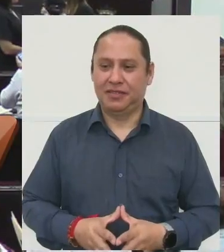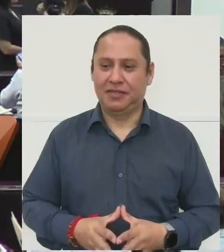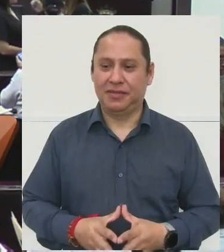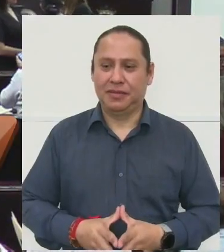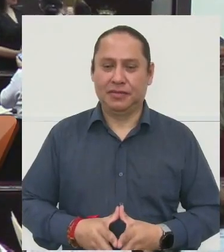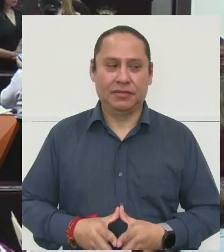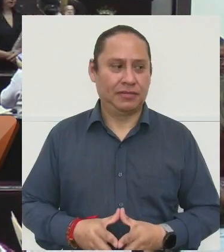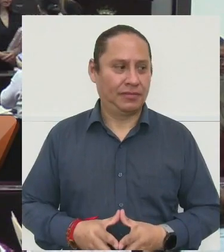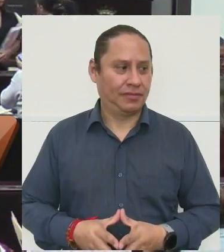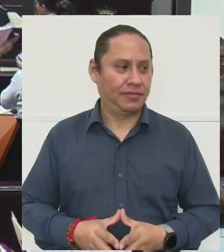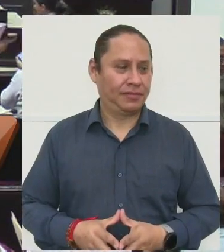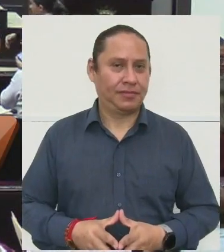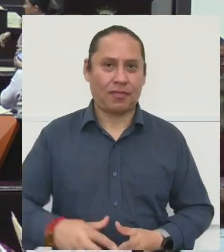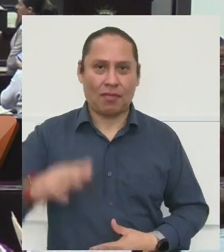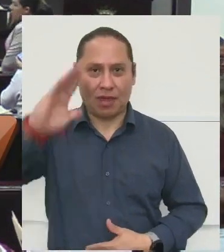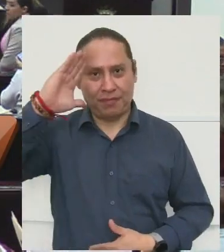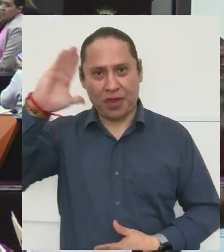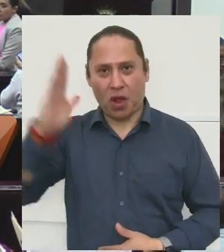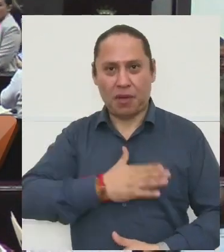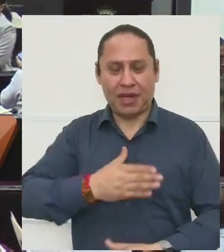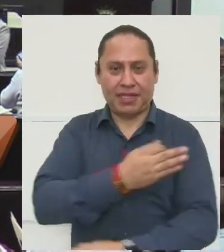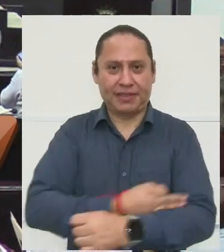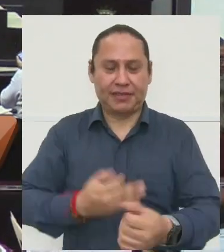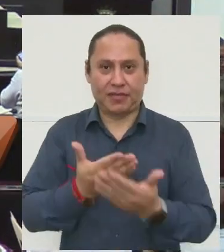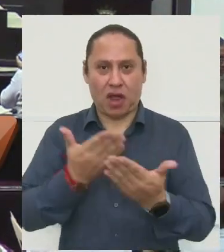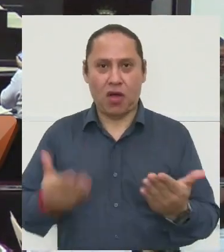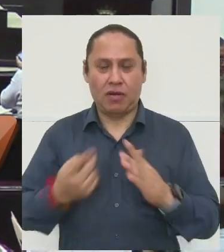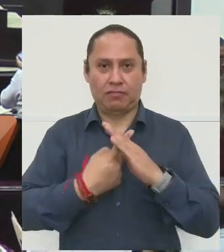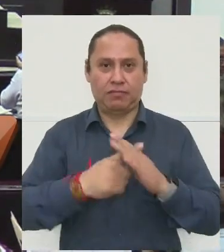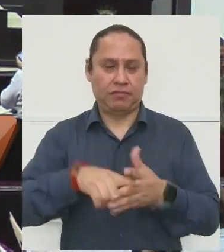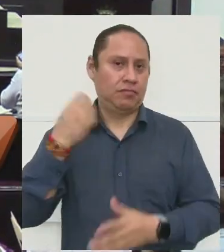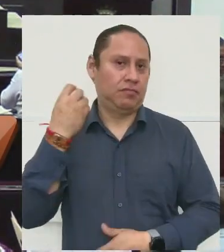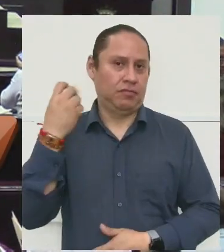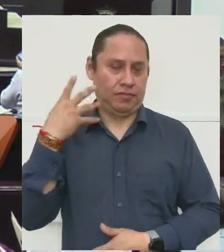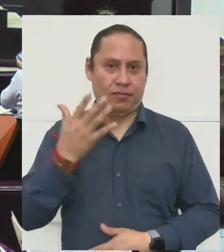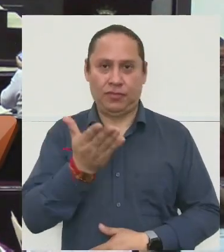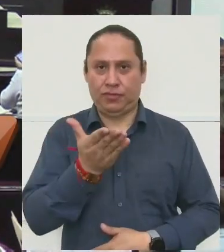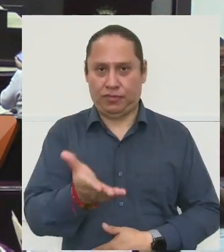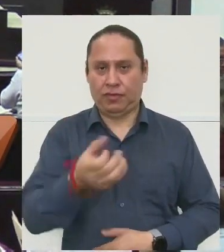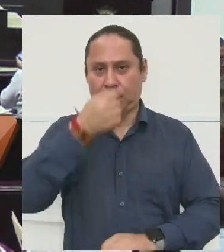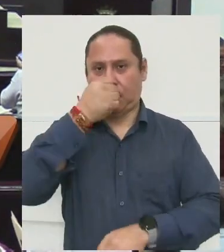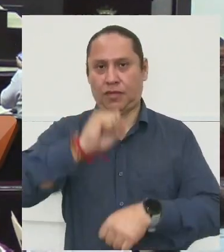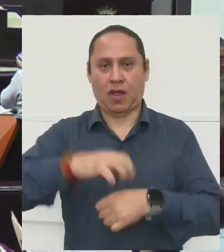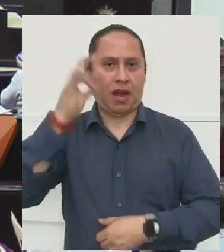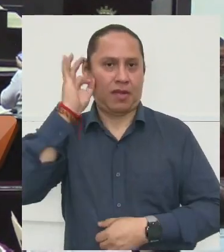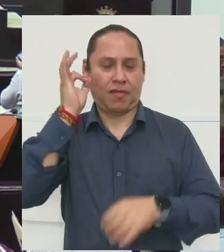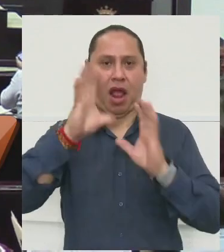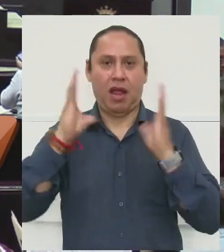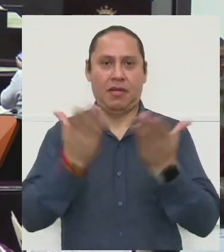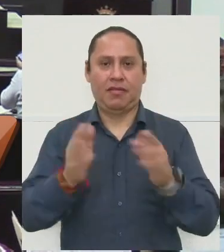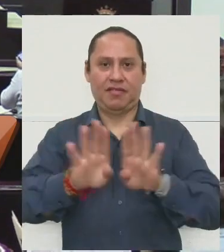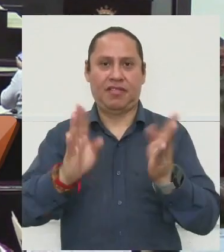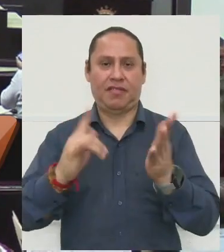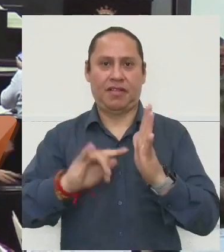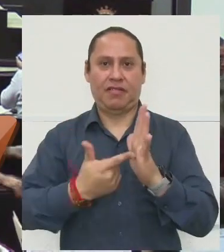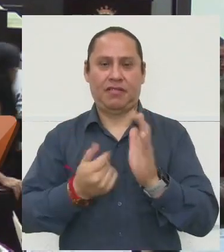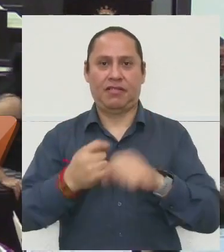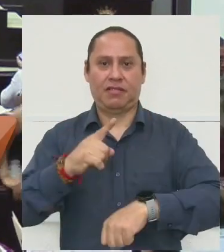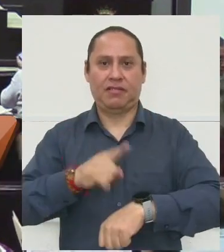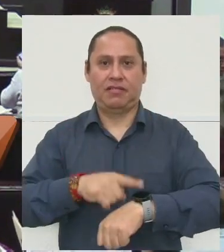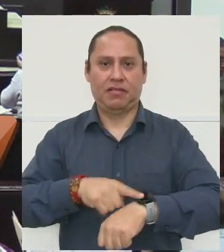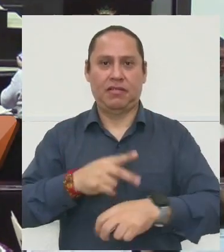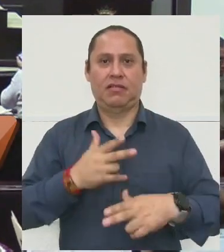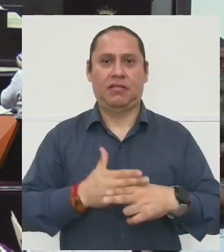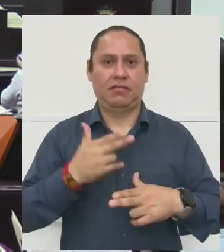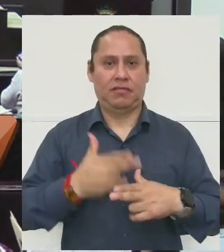inicio la presente sesión ordinaria Solicito la secretaría de servicios parlamentarios abra el